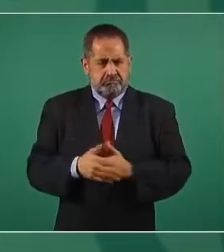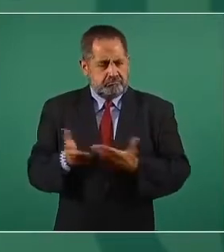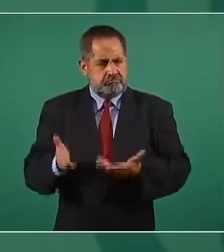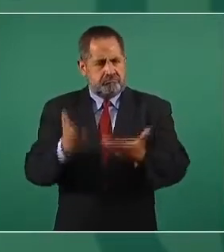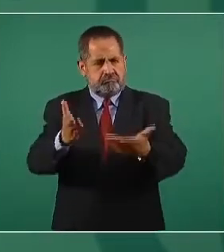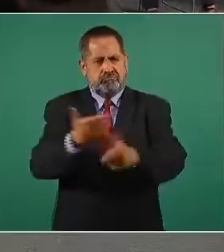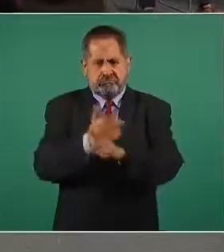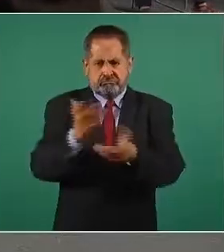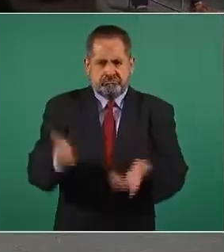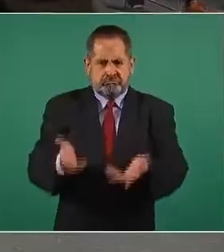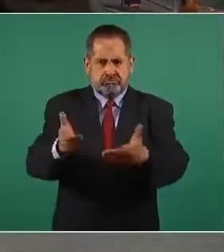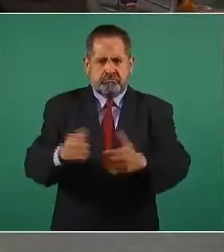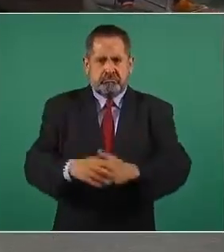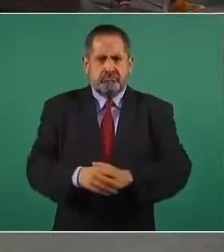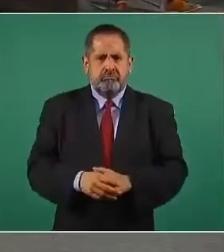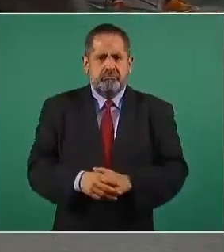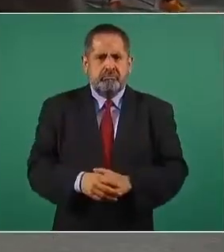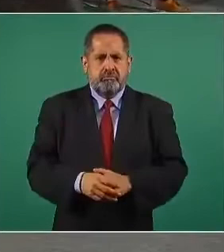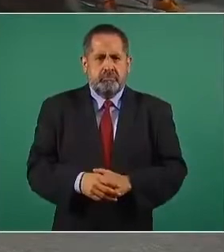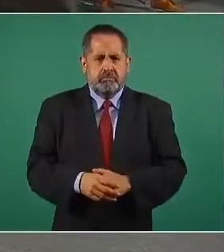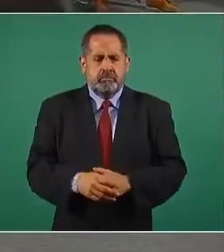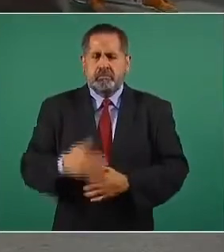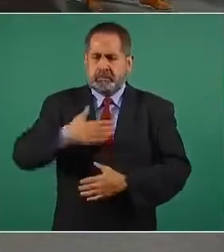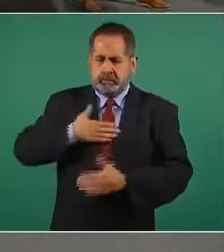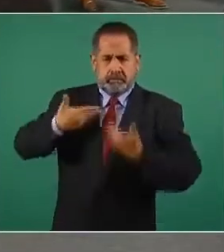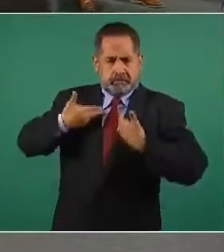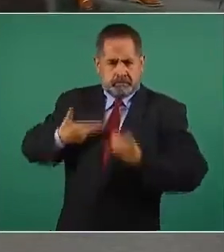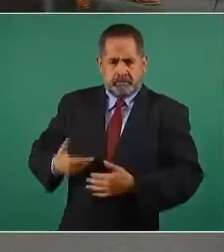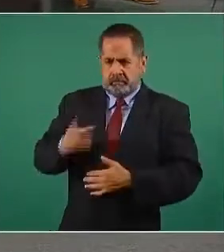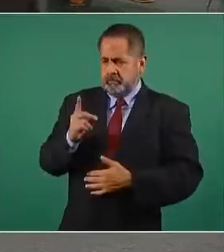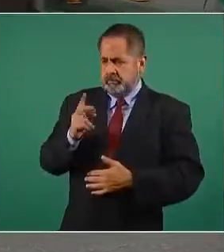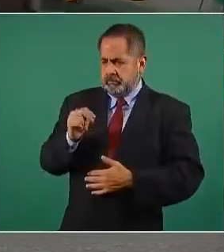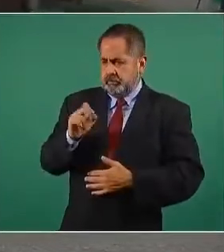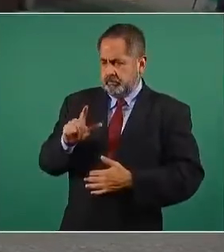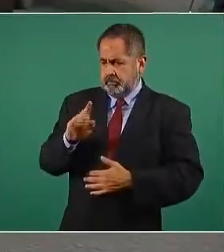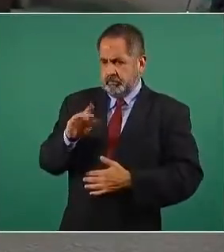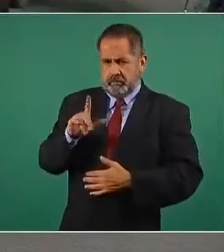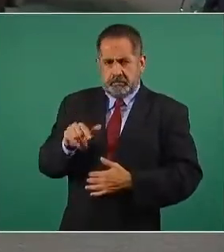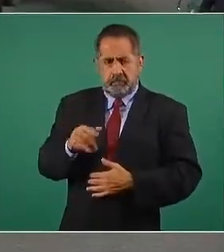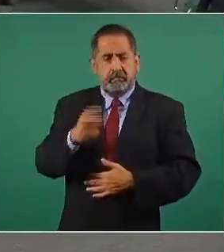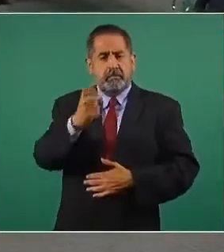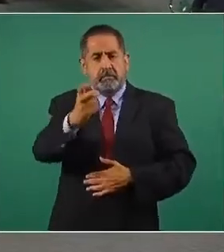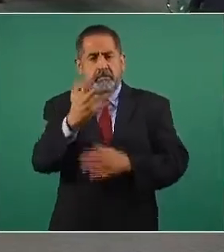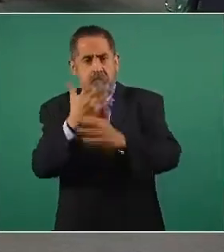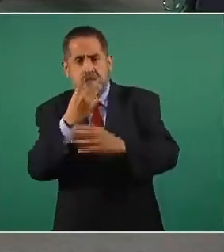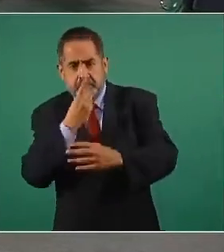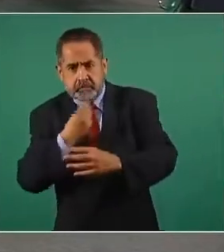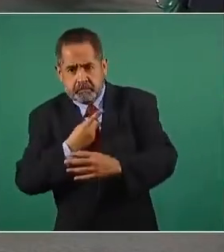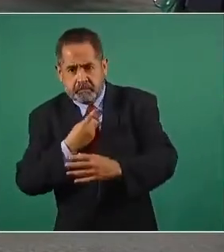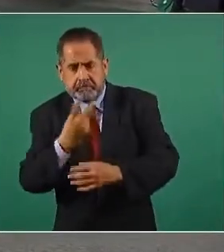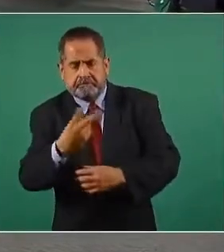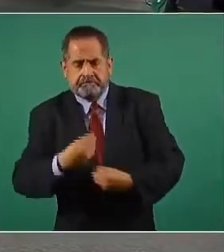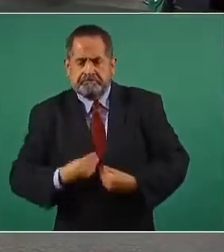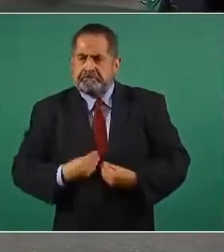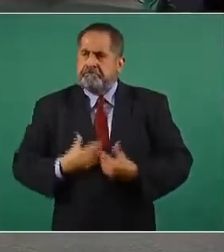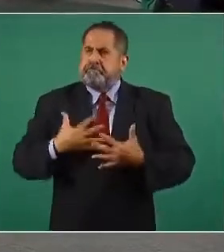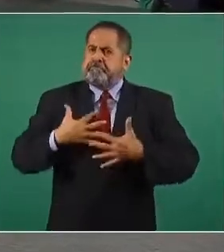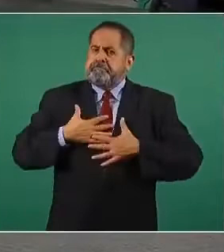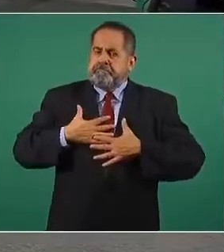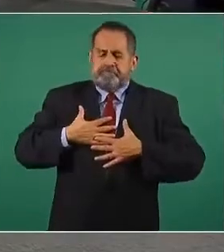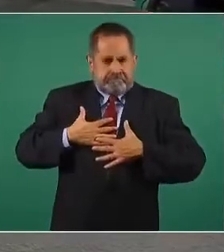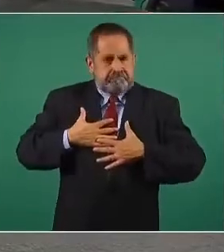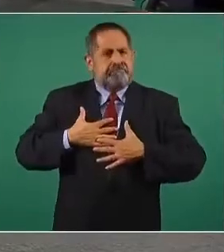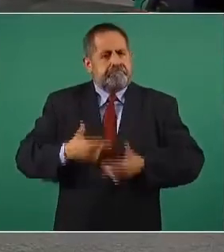espacios. A mí, presidente, a Daniel Blancas, su servidor, estas palabras pues son lo que lo alientan a seguir el